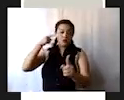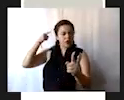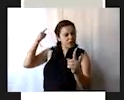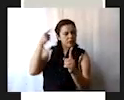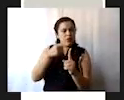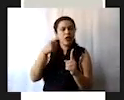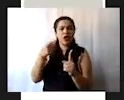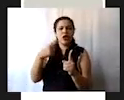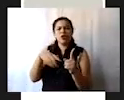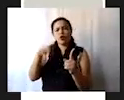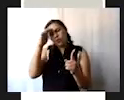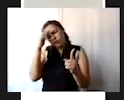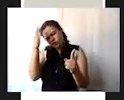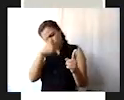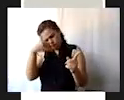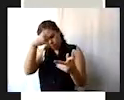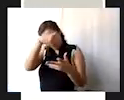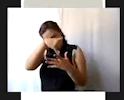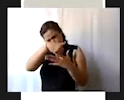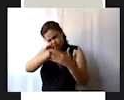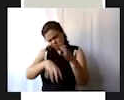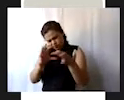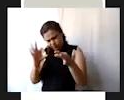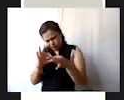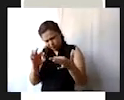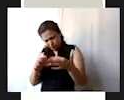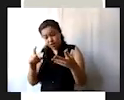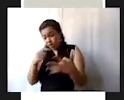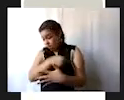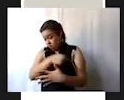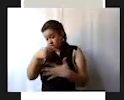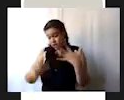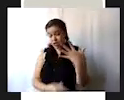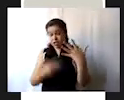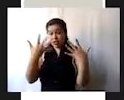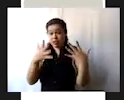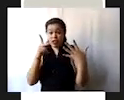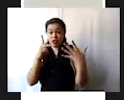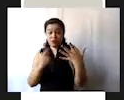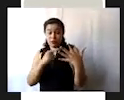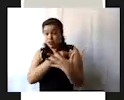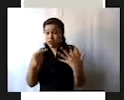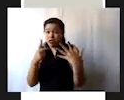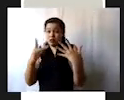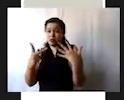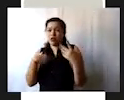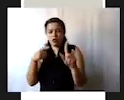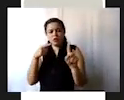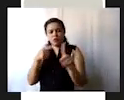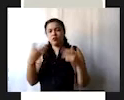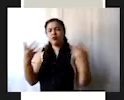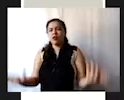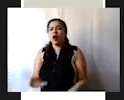lo pienso y lo analizo bien, estoy enfocada en todas las 5 Ps. cuáles son los ODS prioritarios para